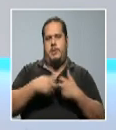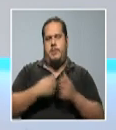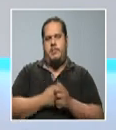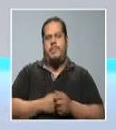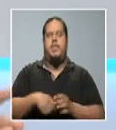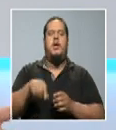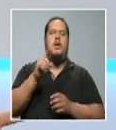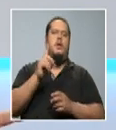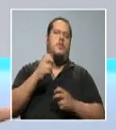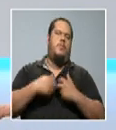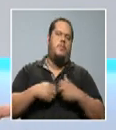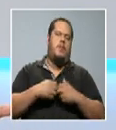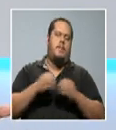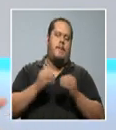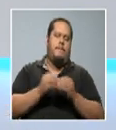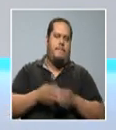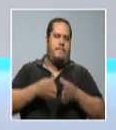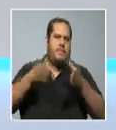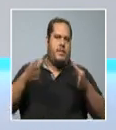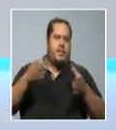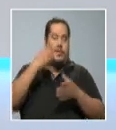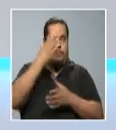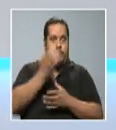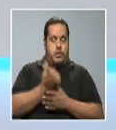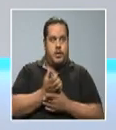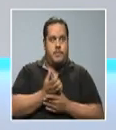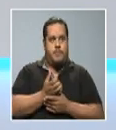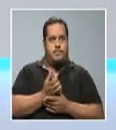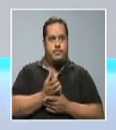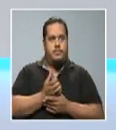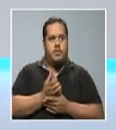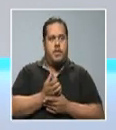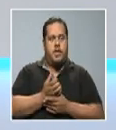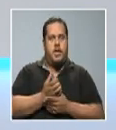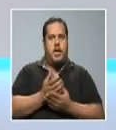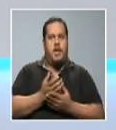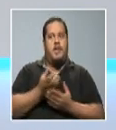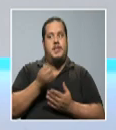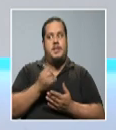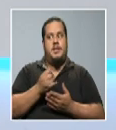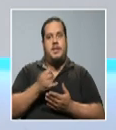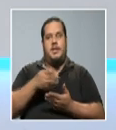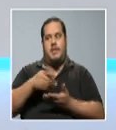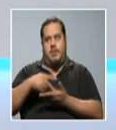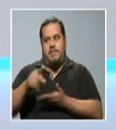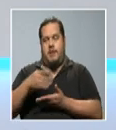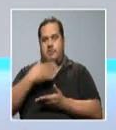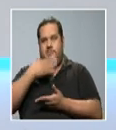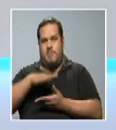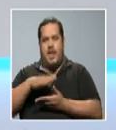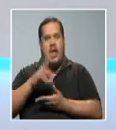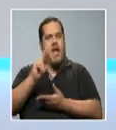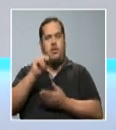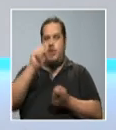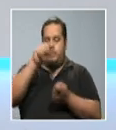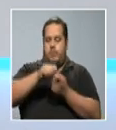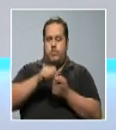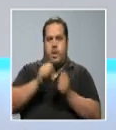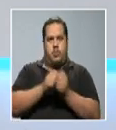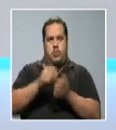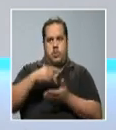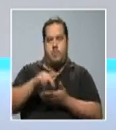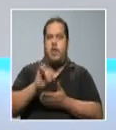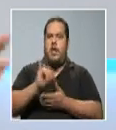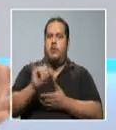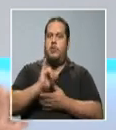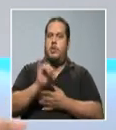un problema más grande, porque al quedar mal en los pagos, al no ser puntual con los pagos, pues también